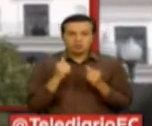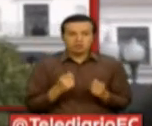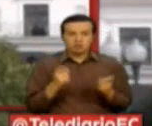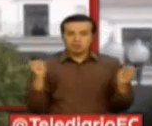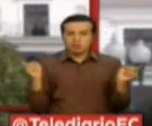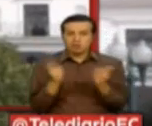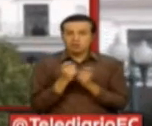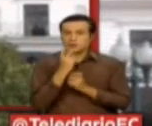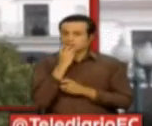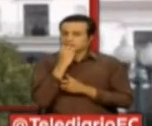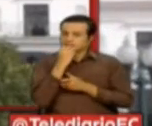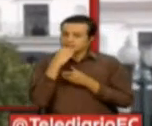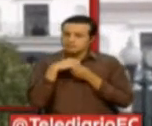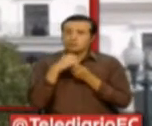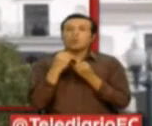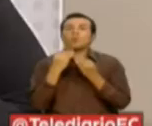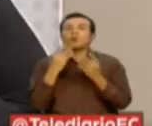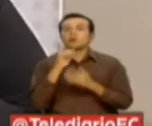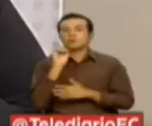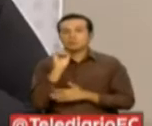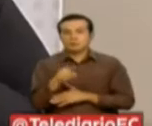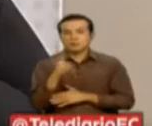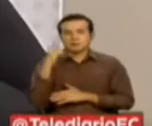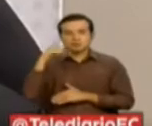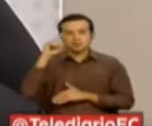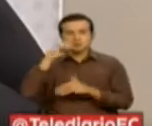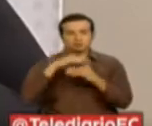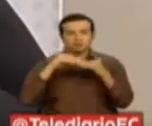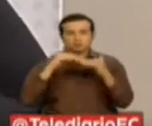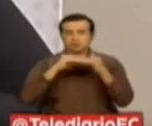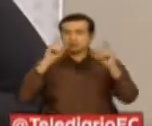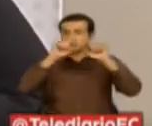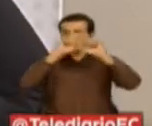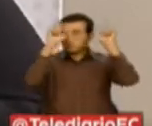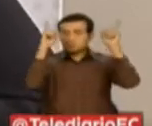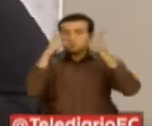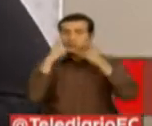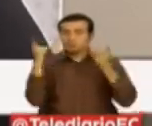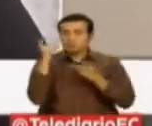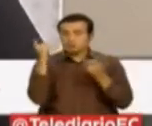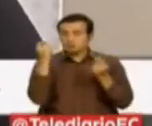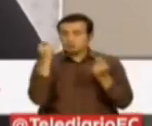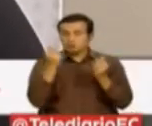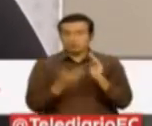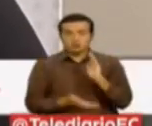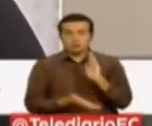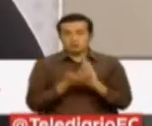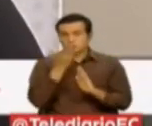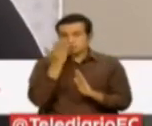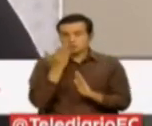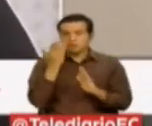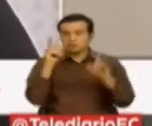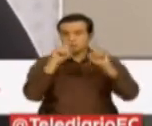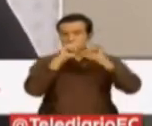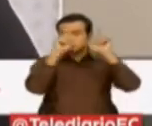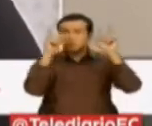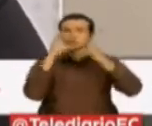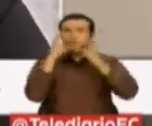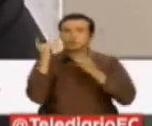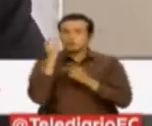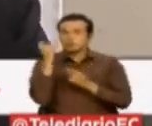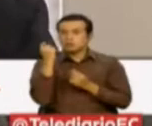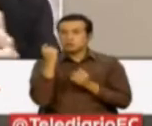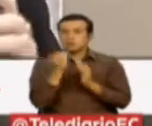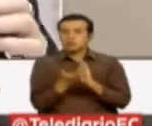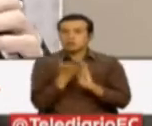un ahorro de 1.000 millones de dólares las empresas públicas tienen que generar excedentes las empresas públicas tienen